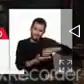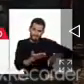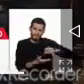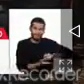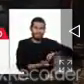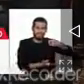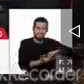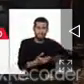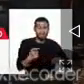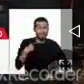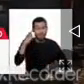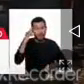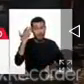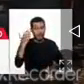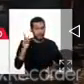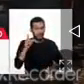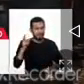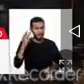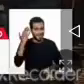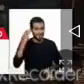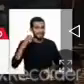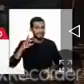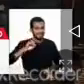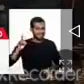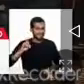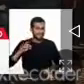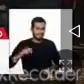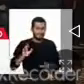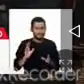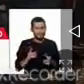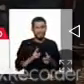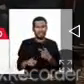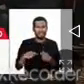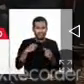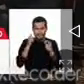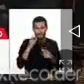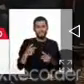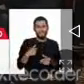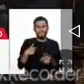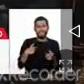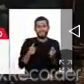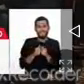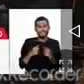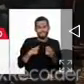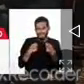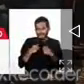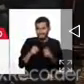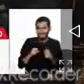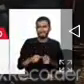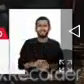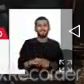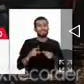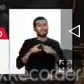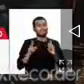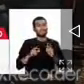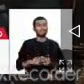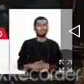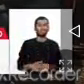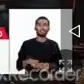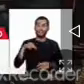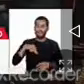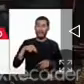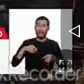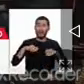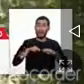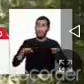sé si el presidente Alan, creo que él no, él, pero bueno, seguramente nos hubiera acompañado en el esfuerzo, pero esa mesa